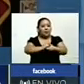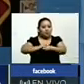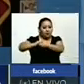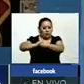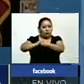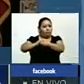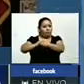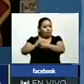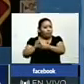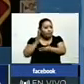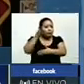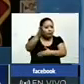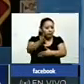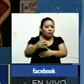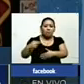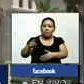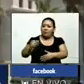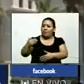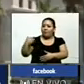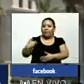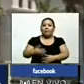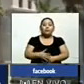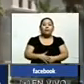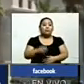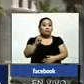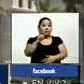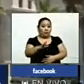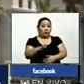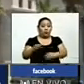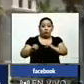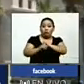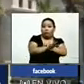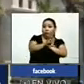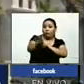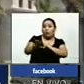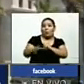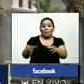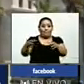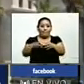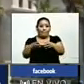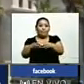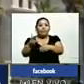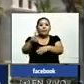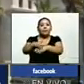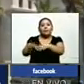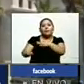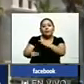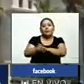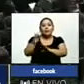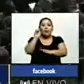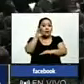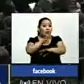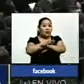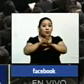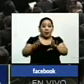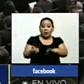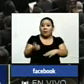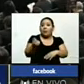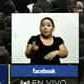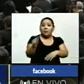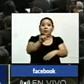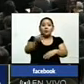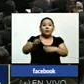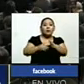hacia adelante como siempre lo ha hecho. La noticia llegó luego de que miembros del Congreso de la isla manifestaran que tan pronto como la próxima